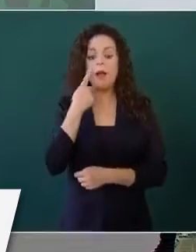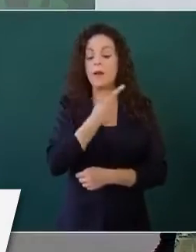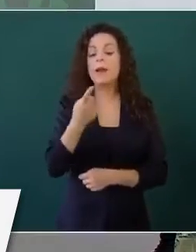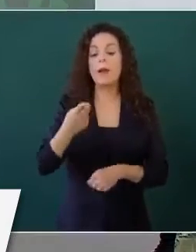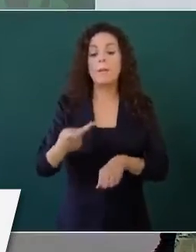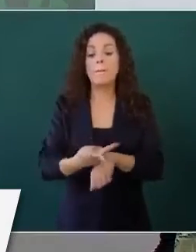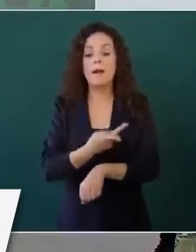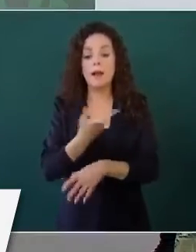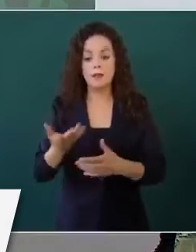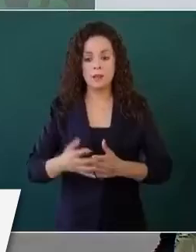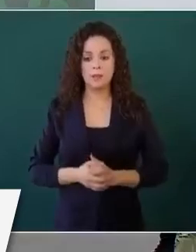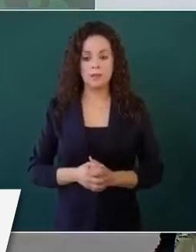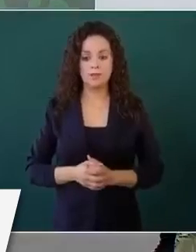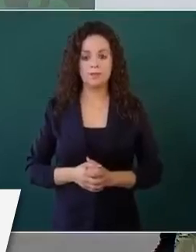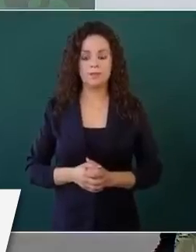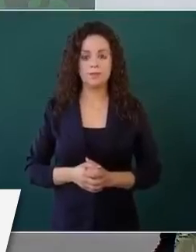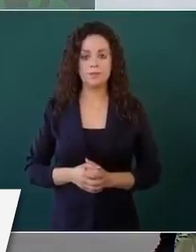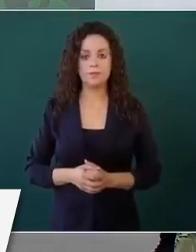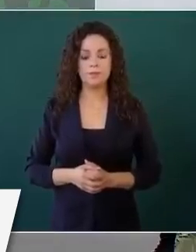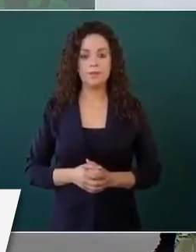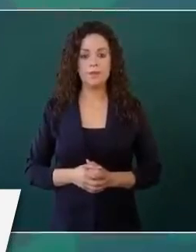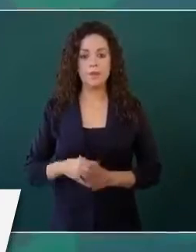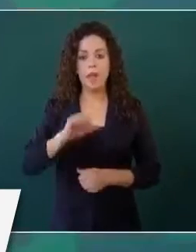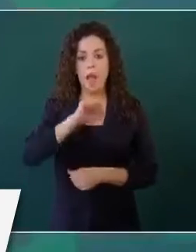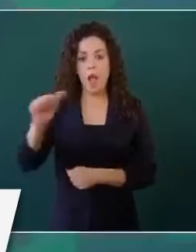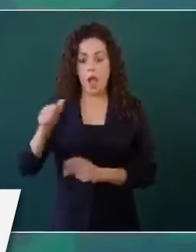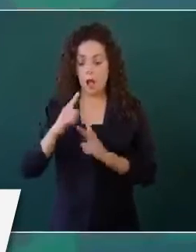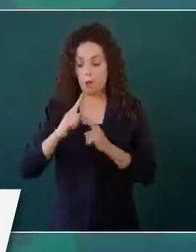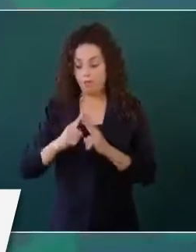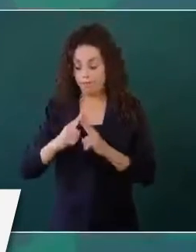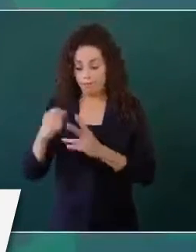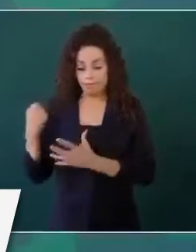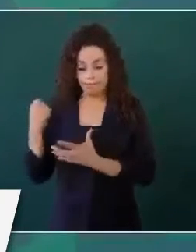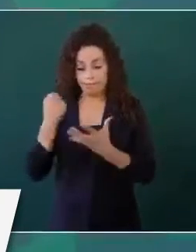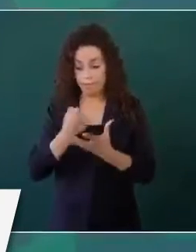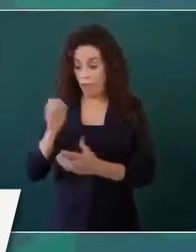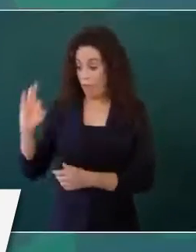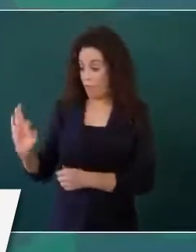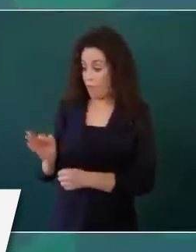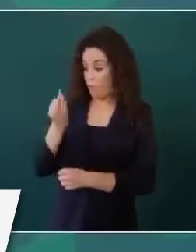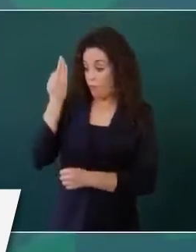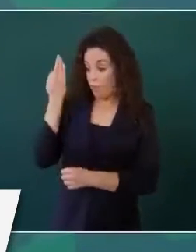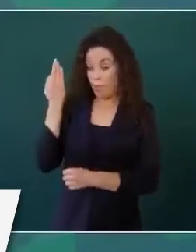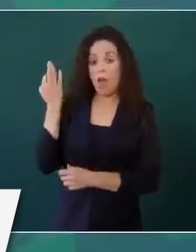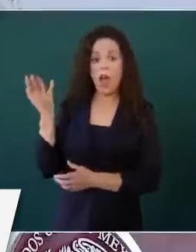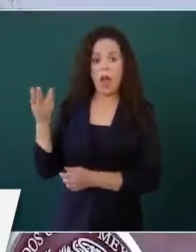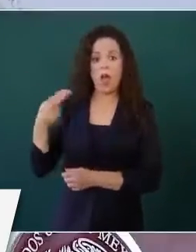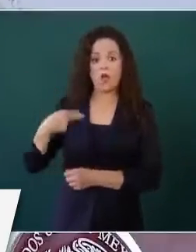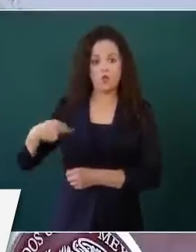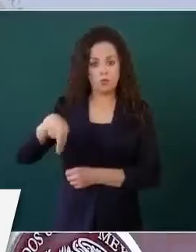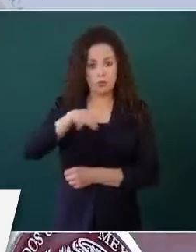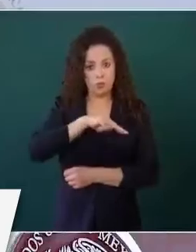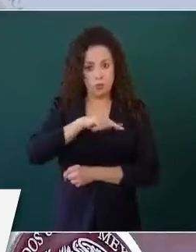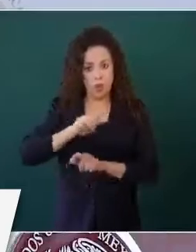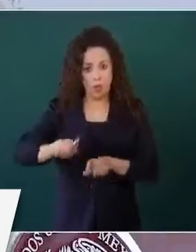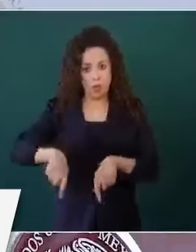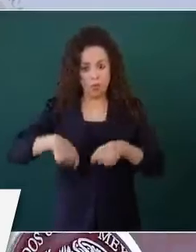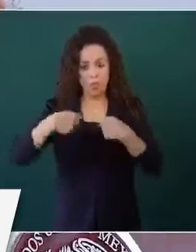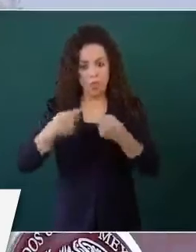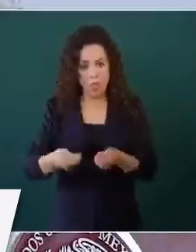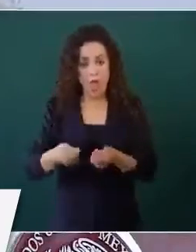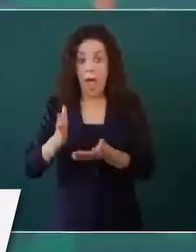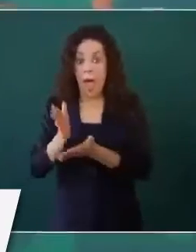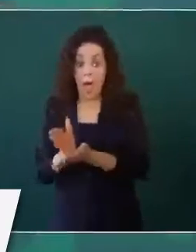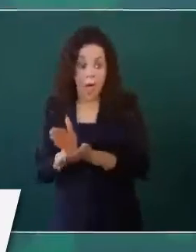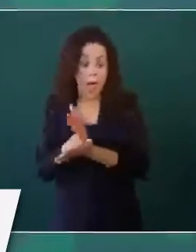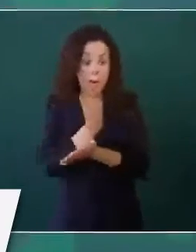Del presupuesto federal, lo que corresponde a la Federación, nosotros estamos destinando